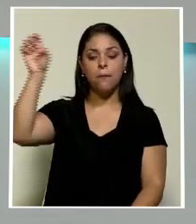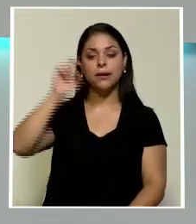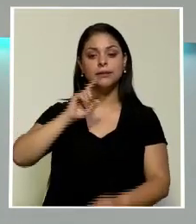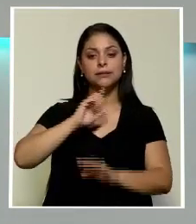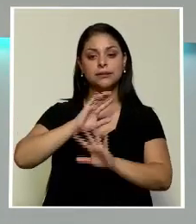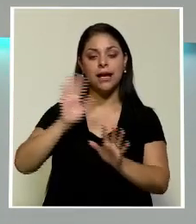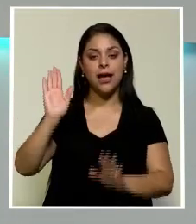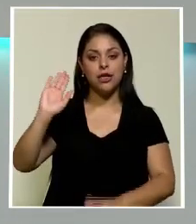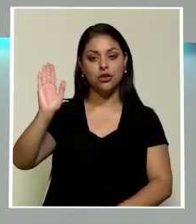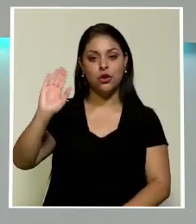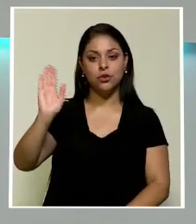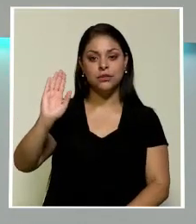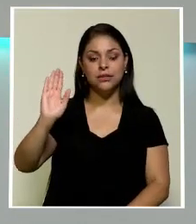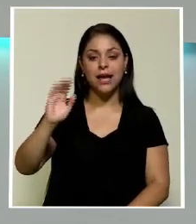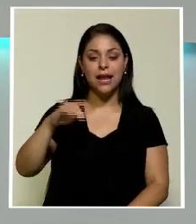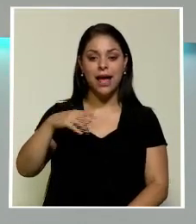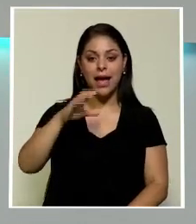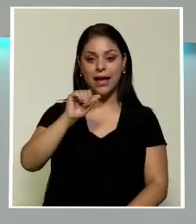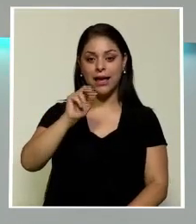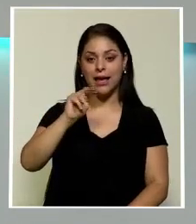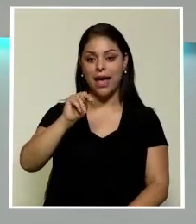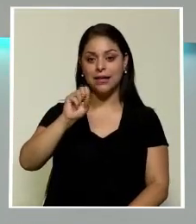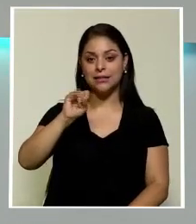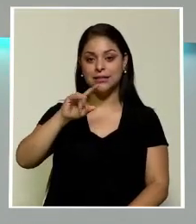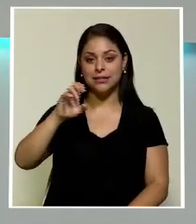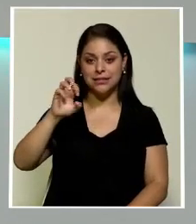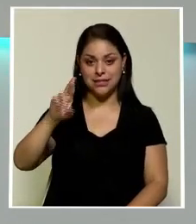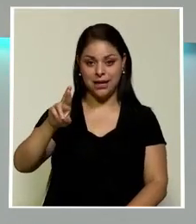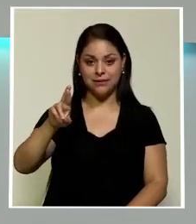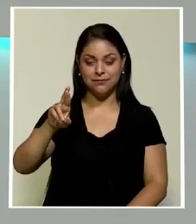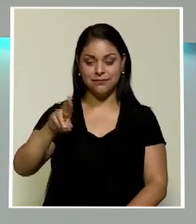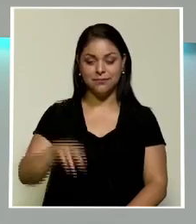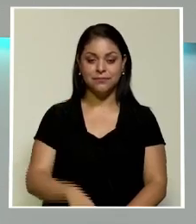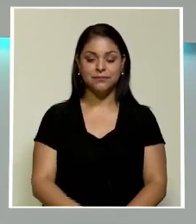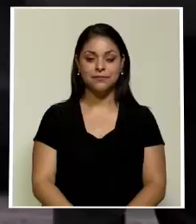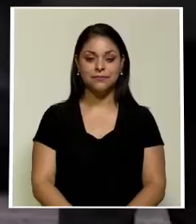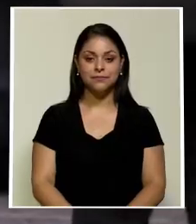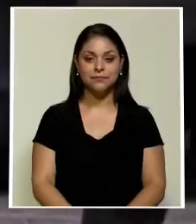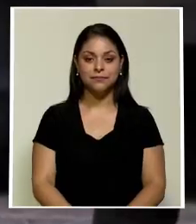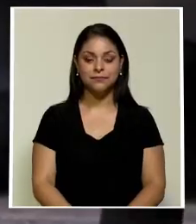Angela Merkel, la canciller que marcó más de 100 cumbres.